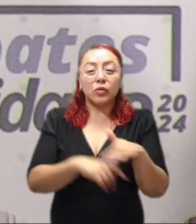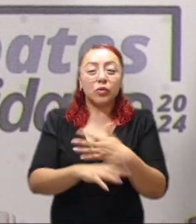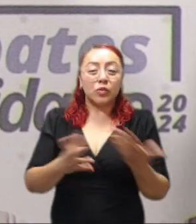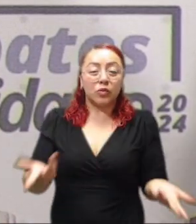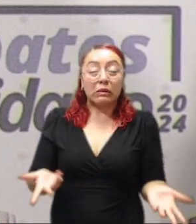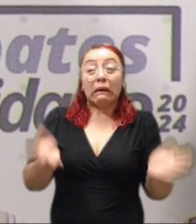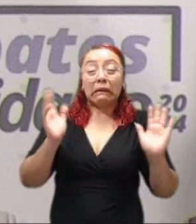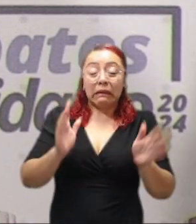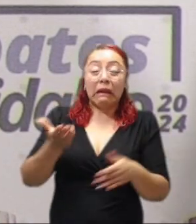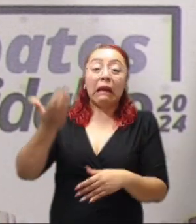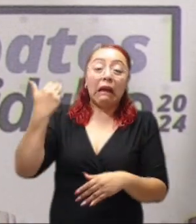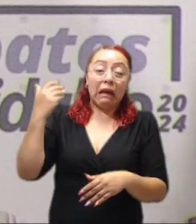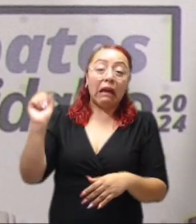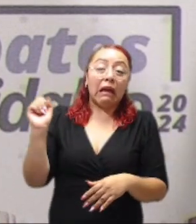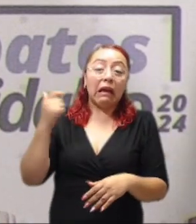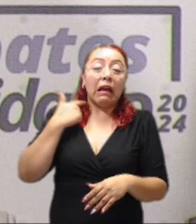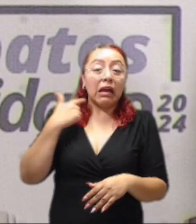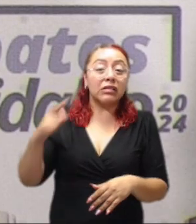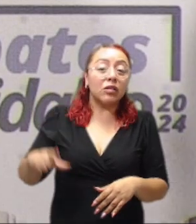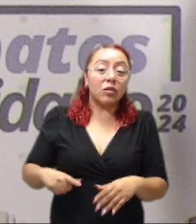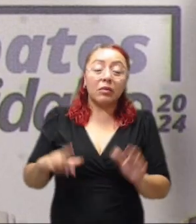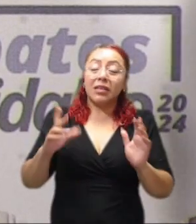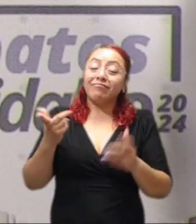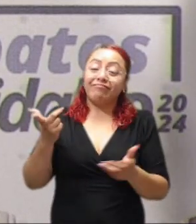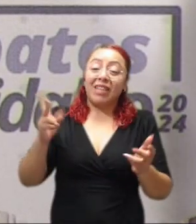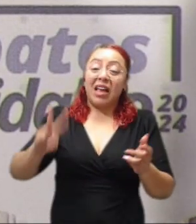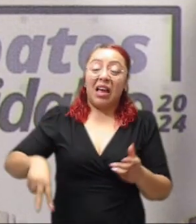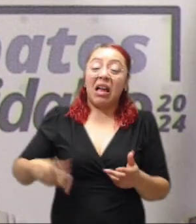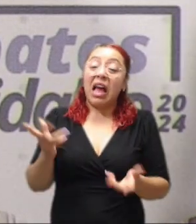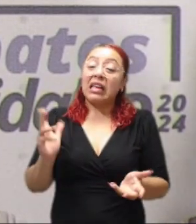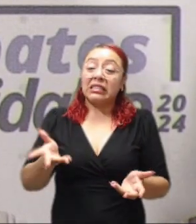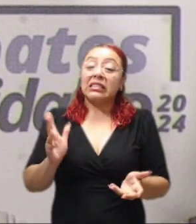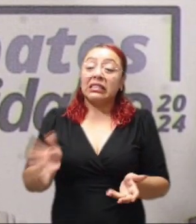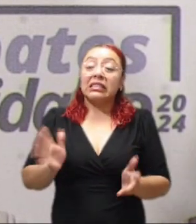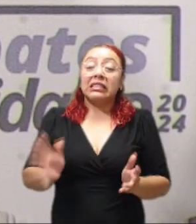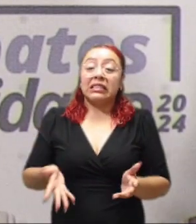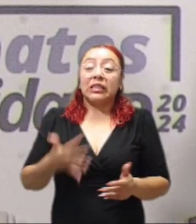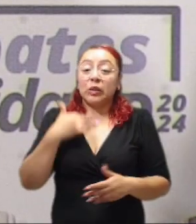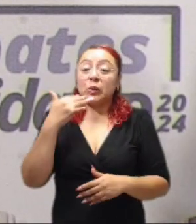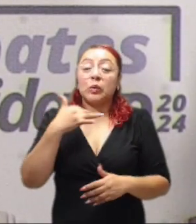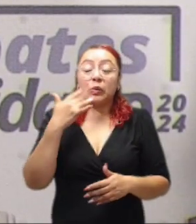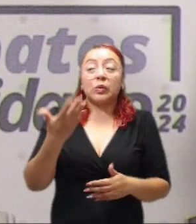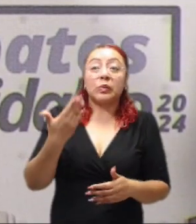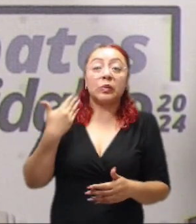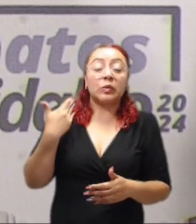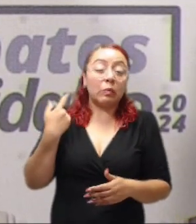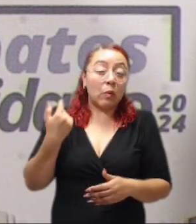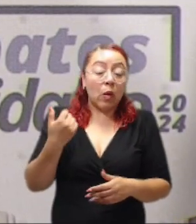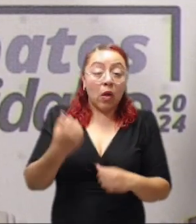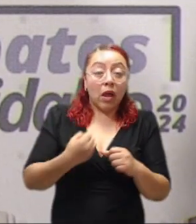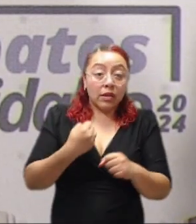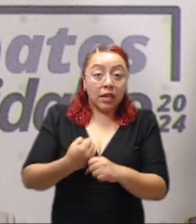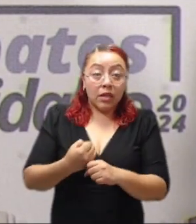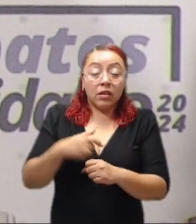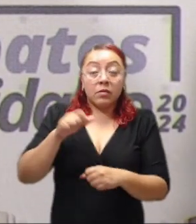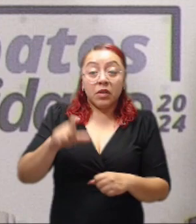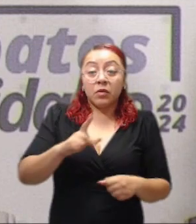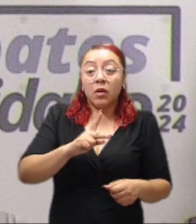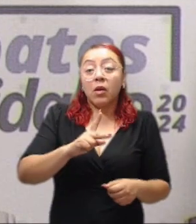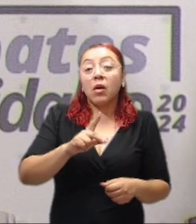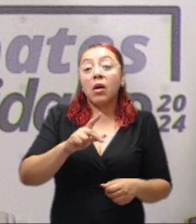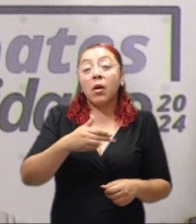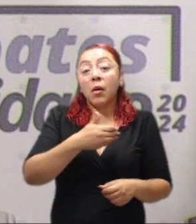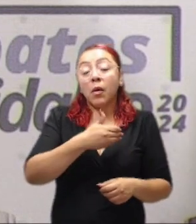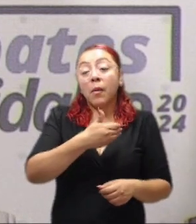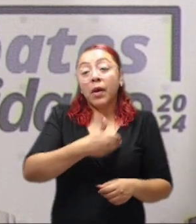y apenas hace pocos años un presidente municipal está pagando